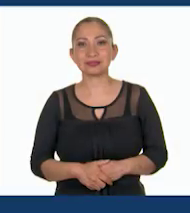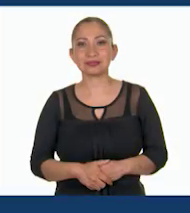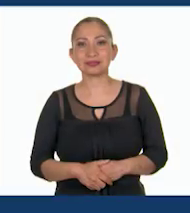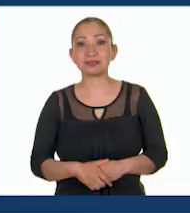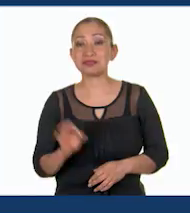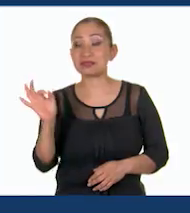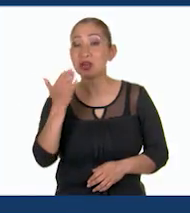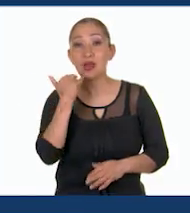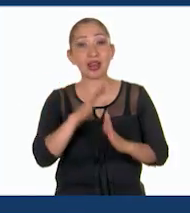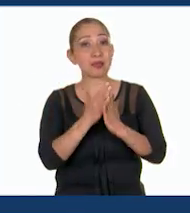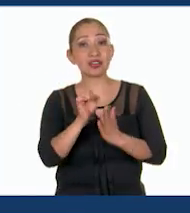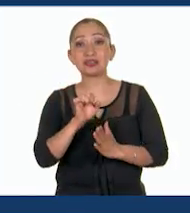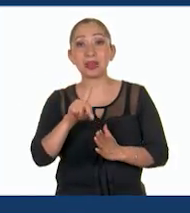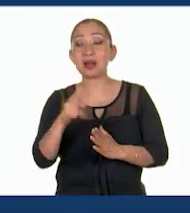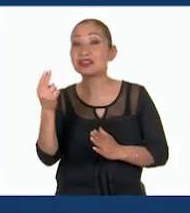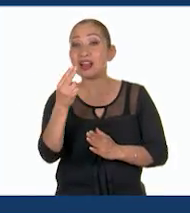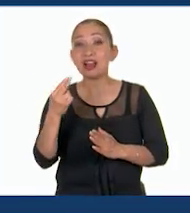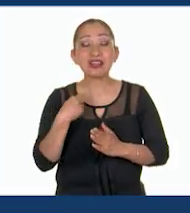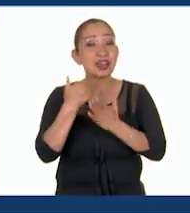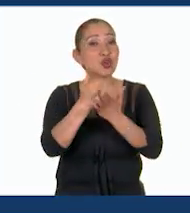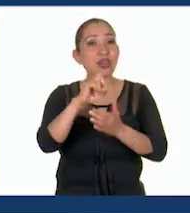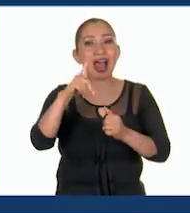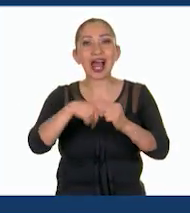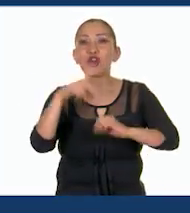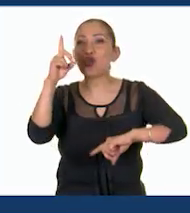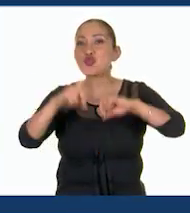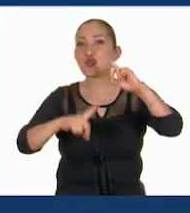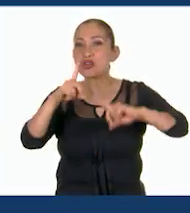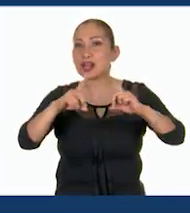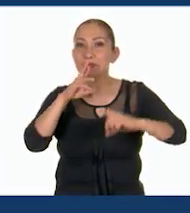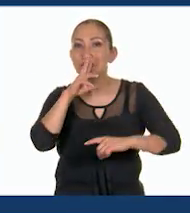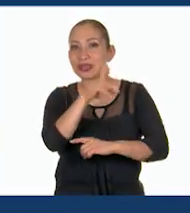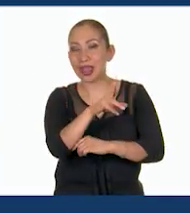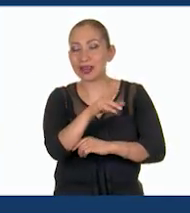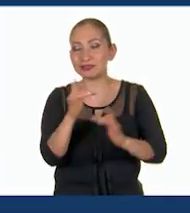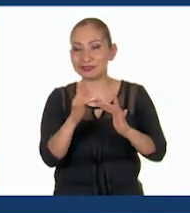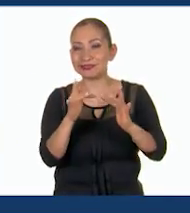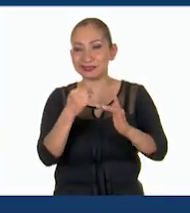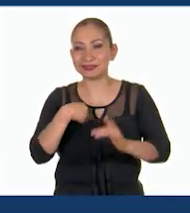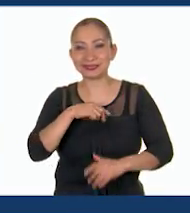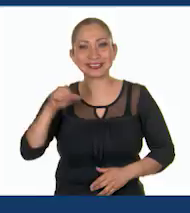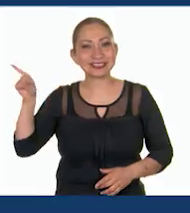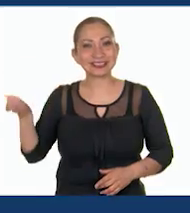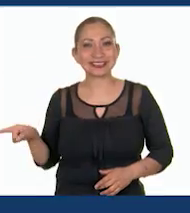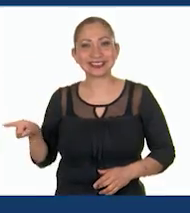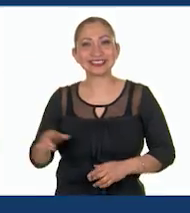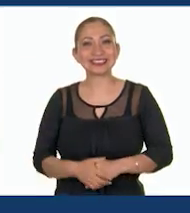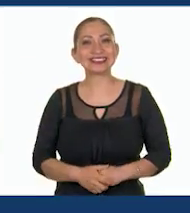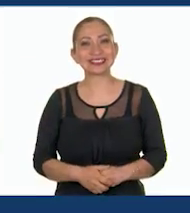Si no tienes el libro de texto o necesitas ayuda para responder las preguntas, contáctanos.